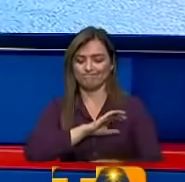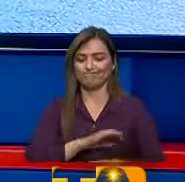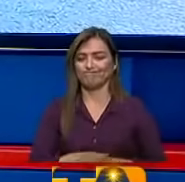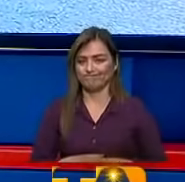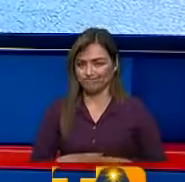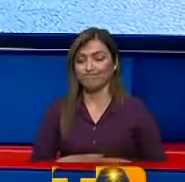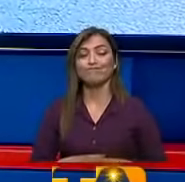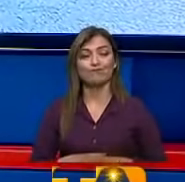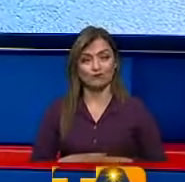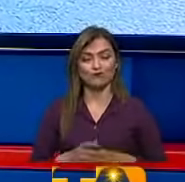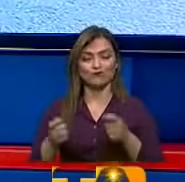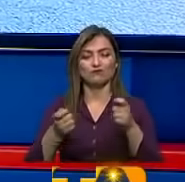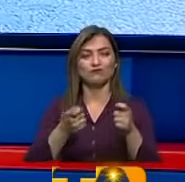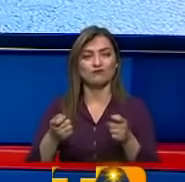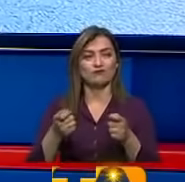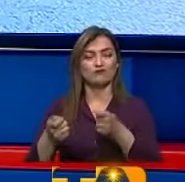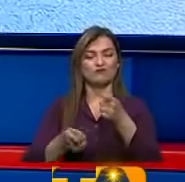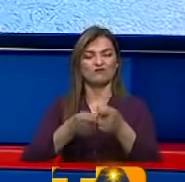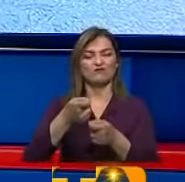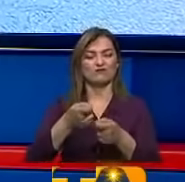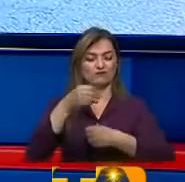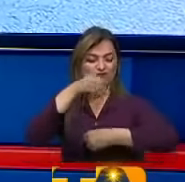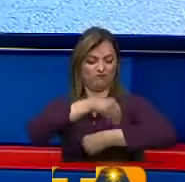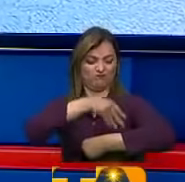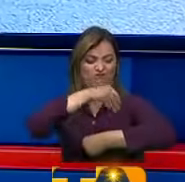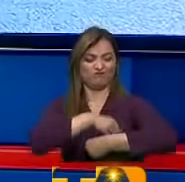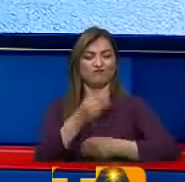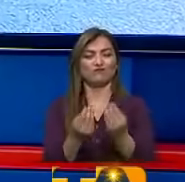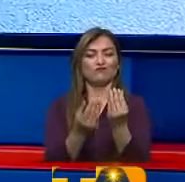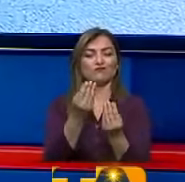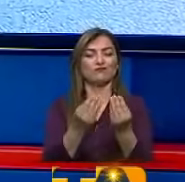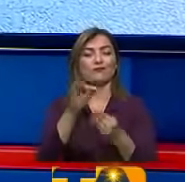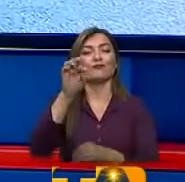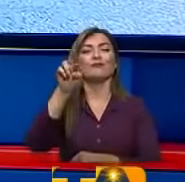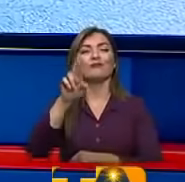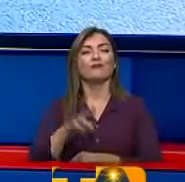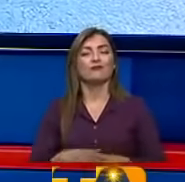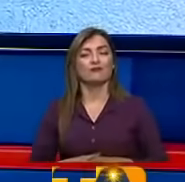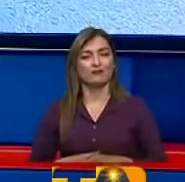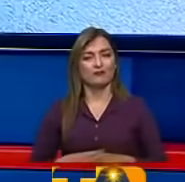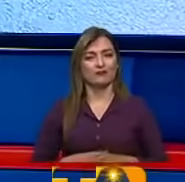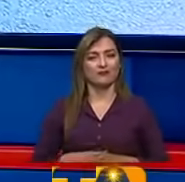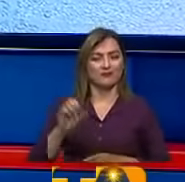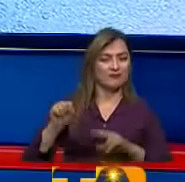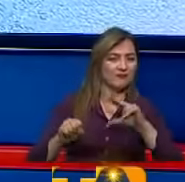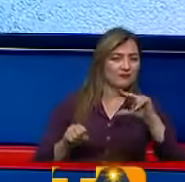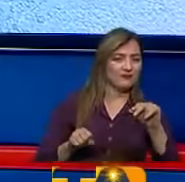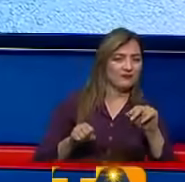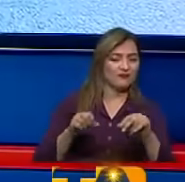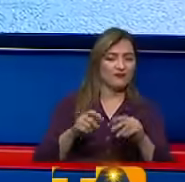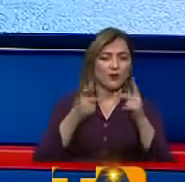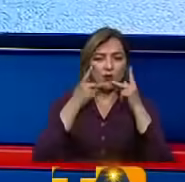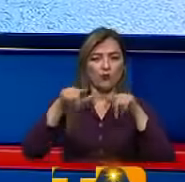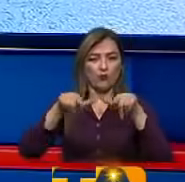de Control para controlar la venta de quema de años viejos. Fer, cuéntanos, ¿se puede o no quemar los monigotes en el